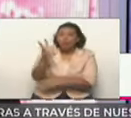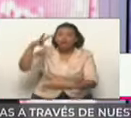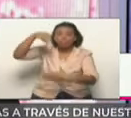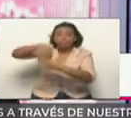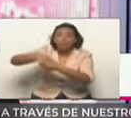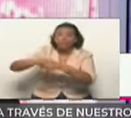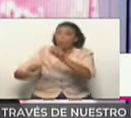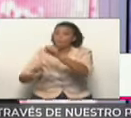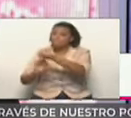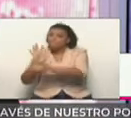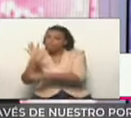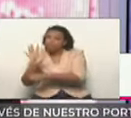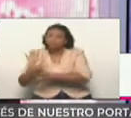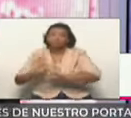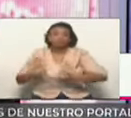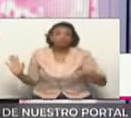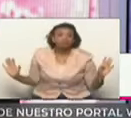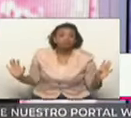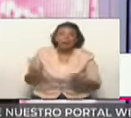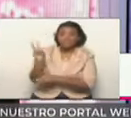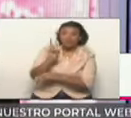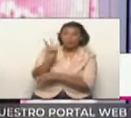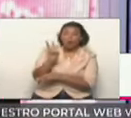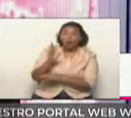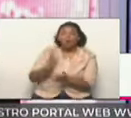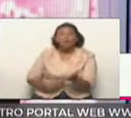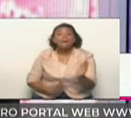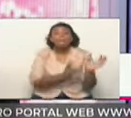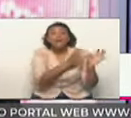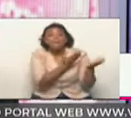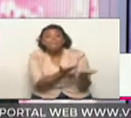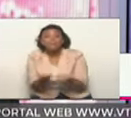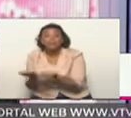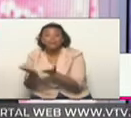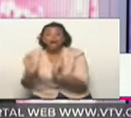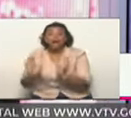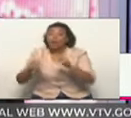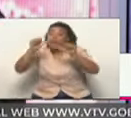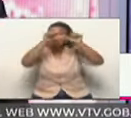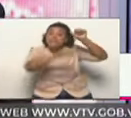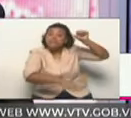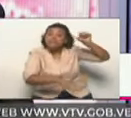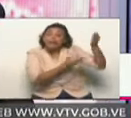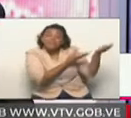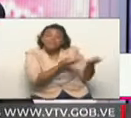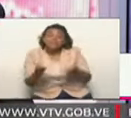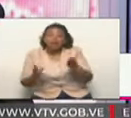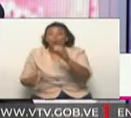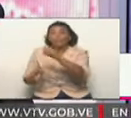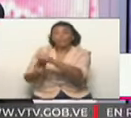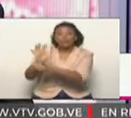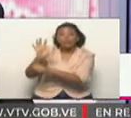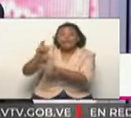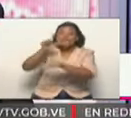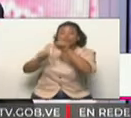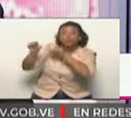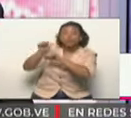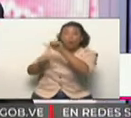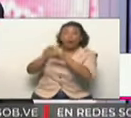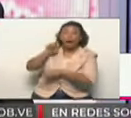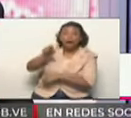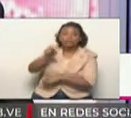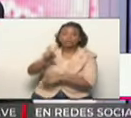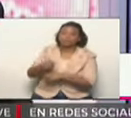de Venezuela como país en la lista de invitados para ser socio de los